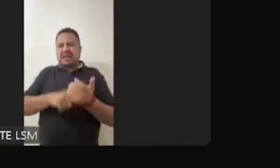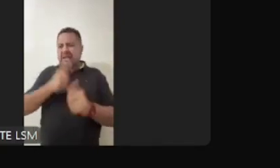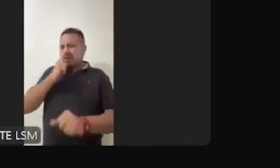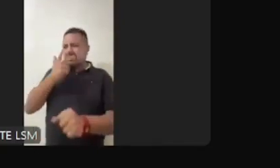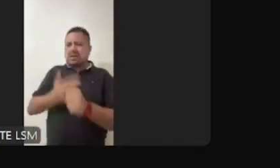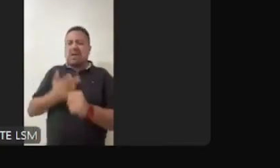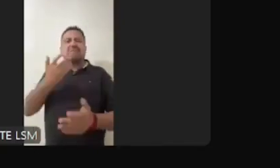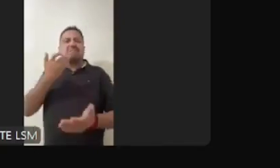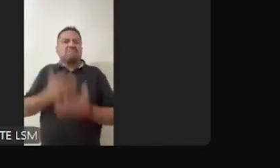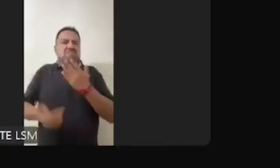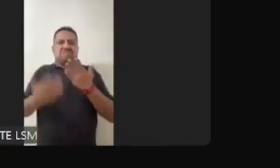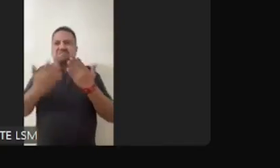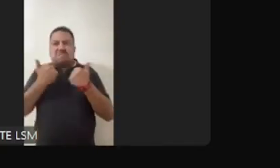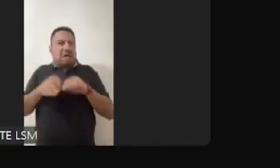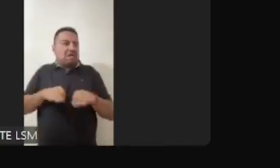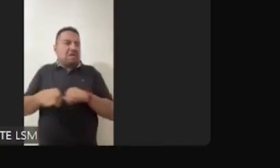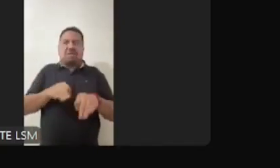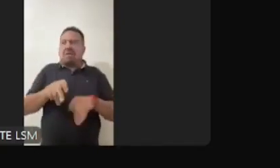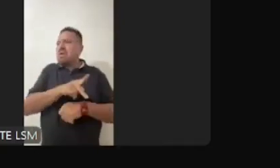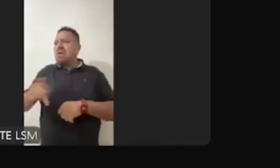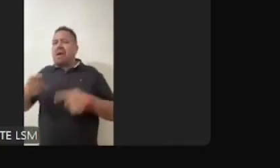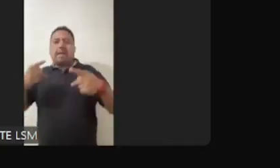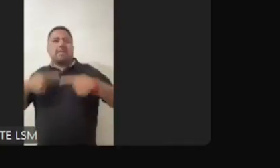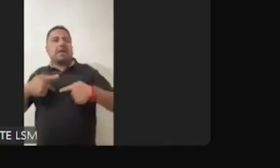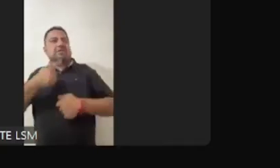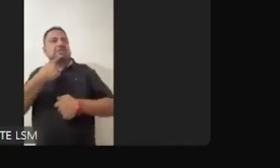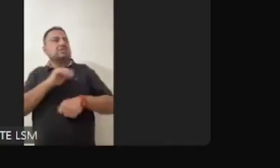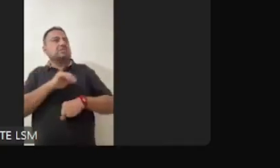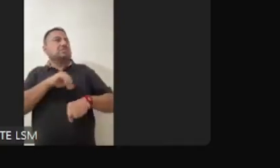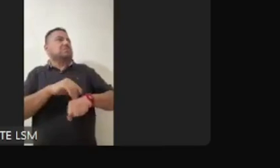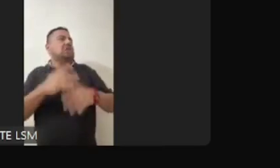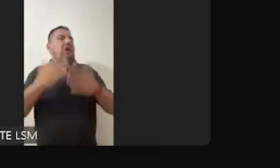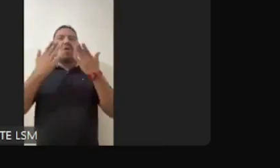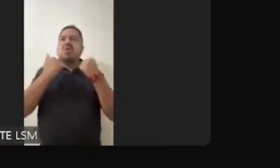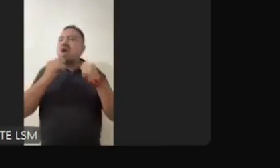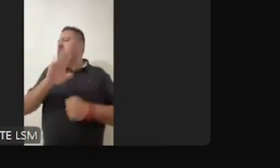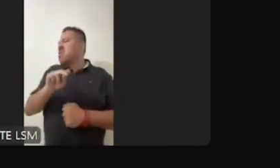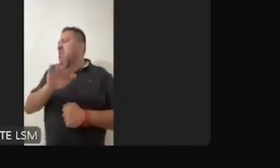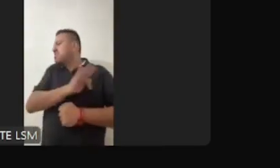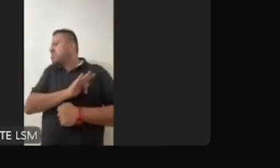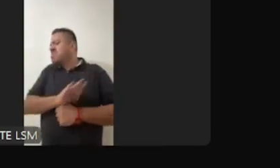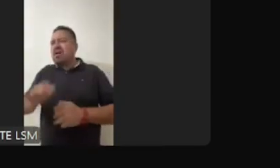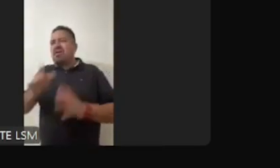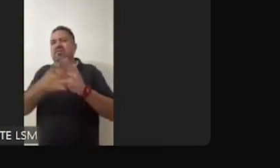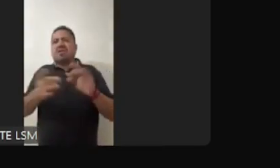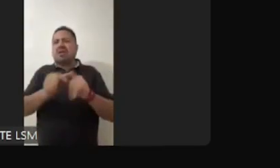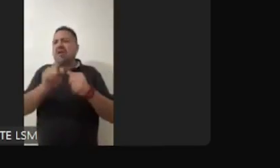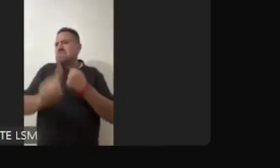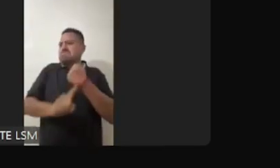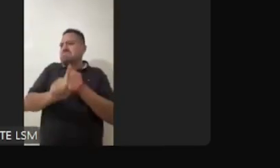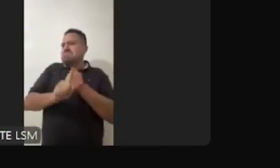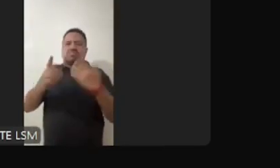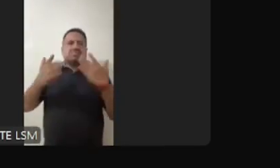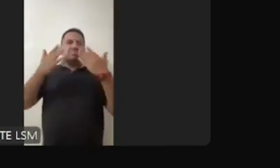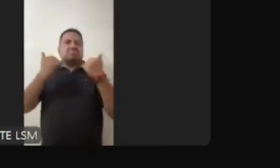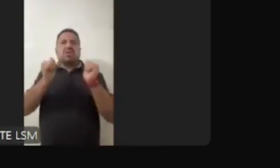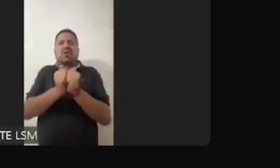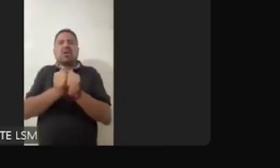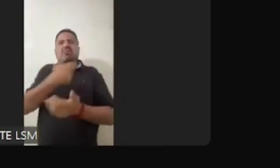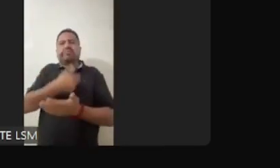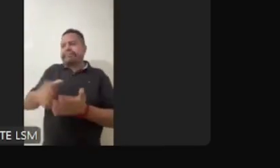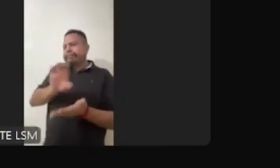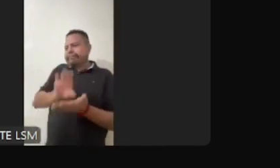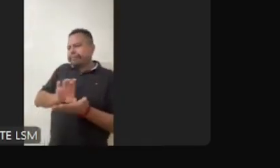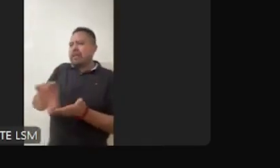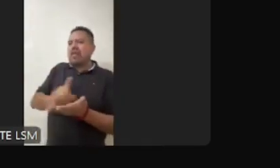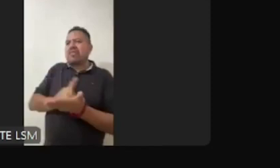encontrarse en funciones las personas promoventes por lo cual ya no es posible hablar de una afectación indebida a la retribución del